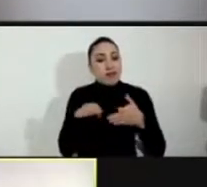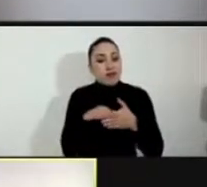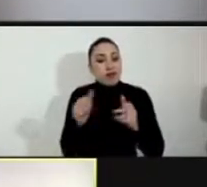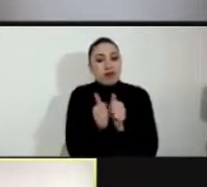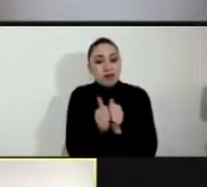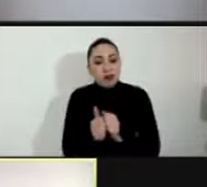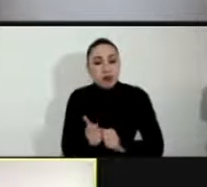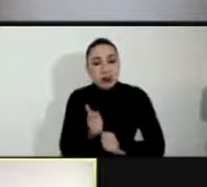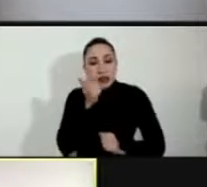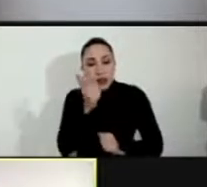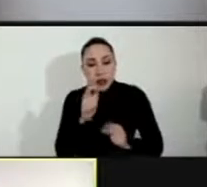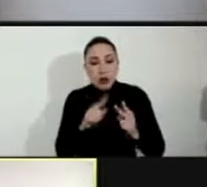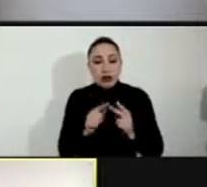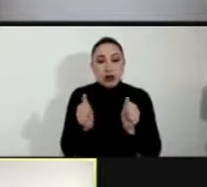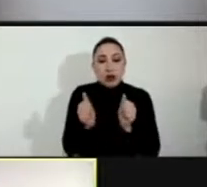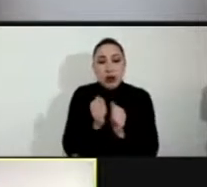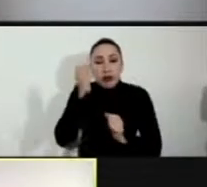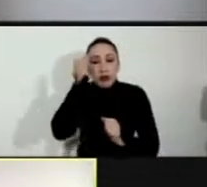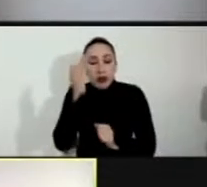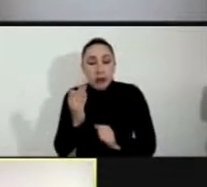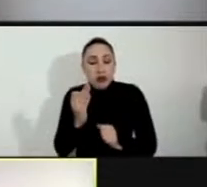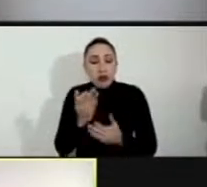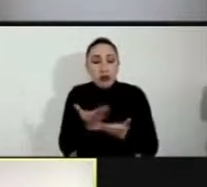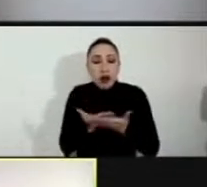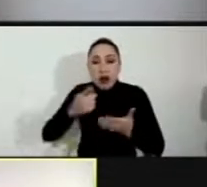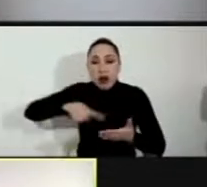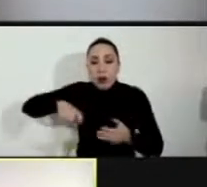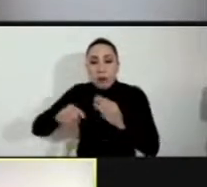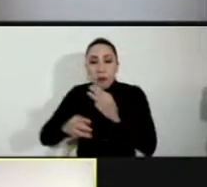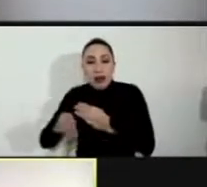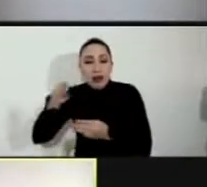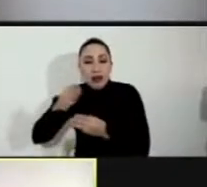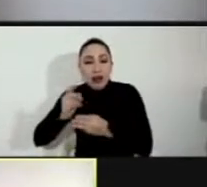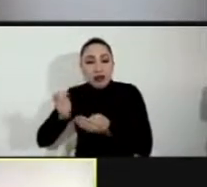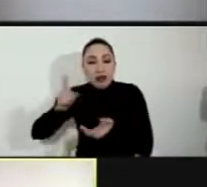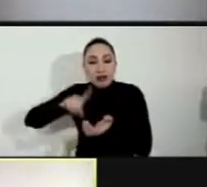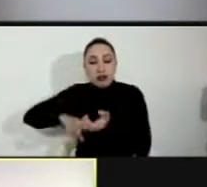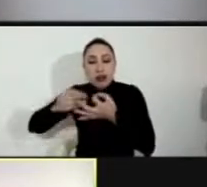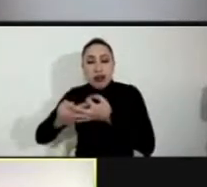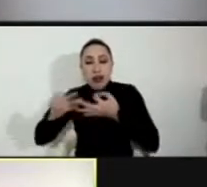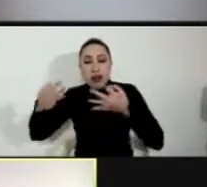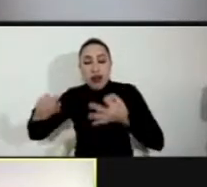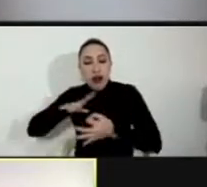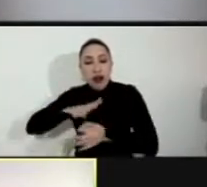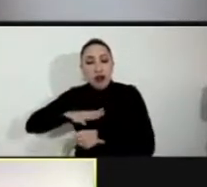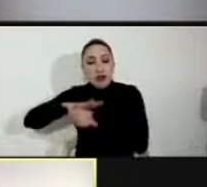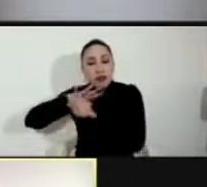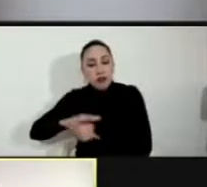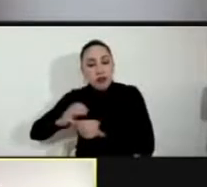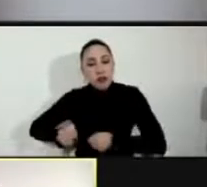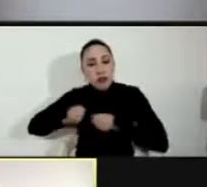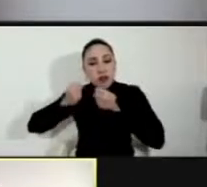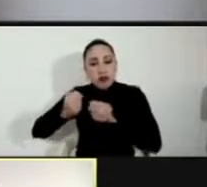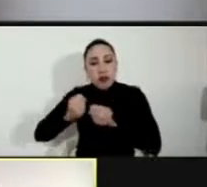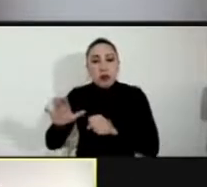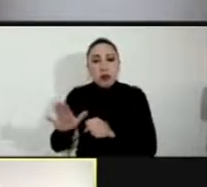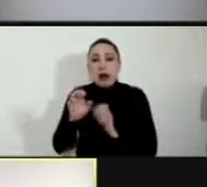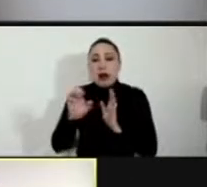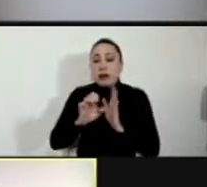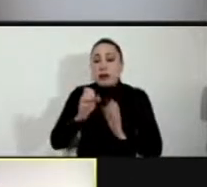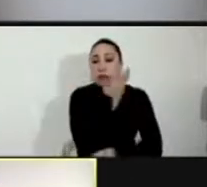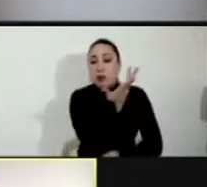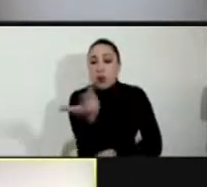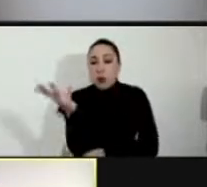una enorme presión, con consecuencias devastadoras sobre los medios de vida como bosques y suelos